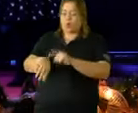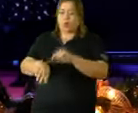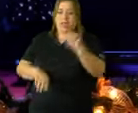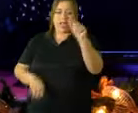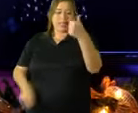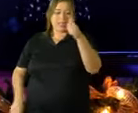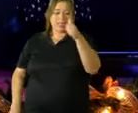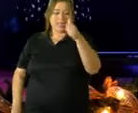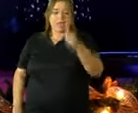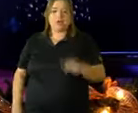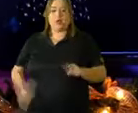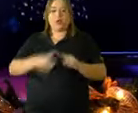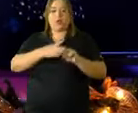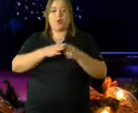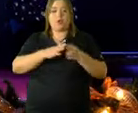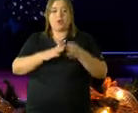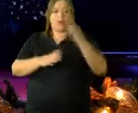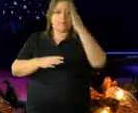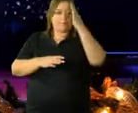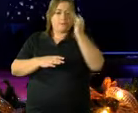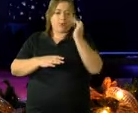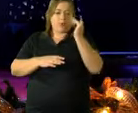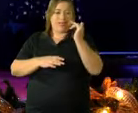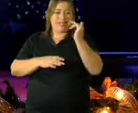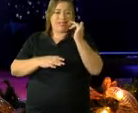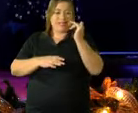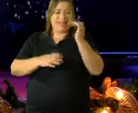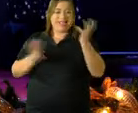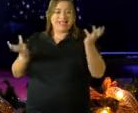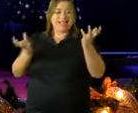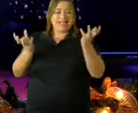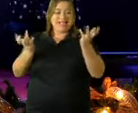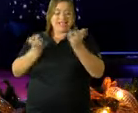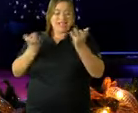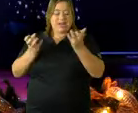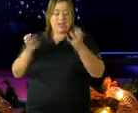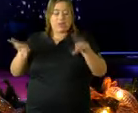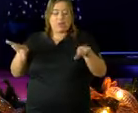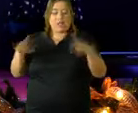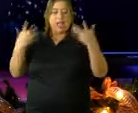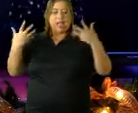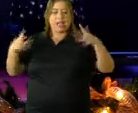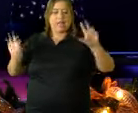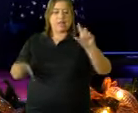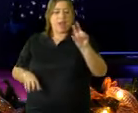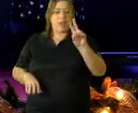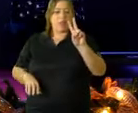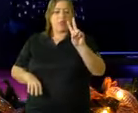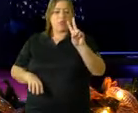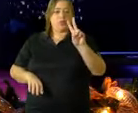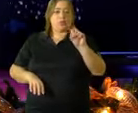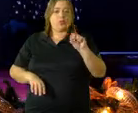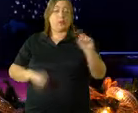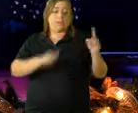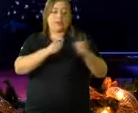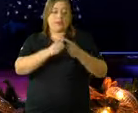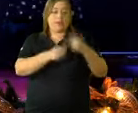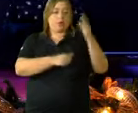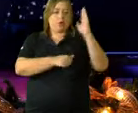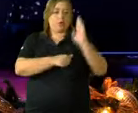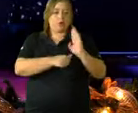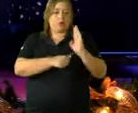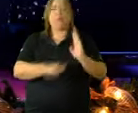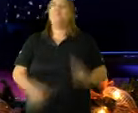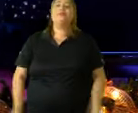sea puntual, porque queremos salir antes de las 12, para que usted vaya y haga lo que vaya a hacer, dándole el primado a Dios, Dios se va a